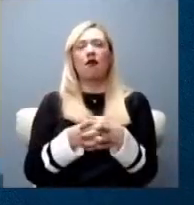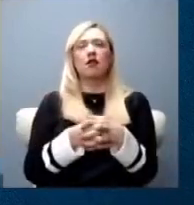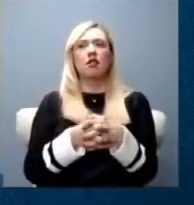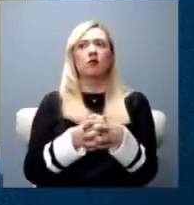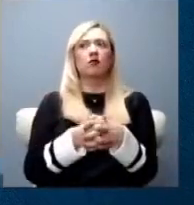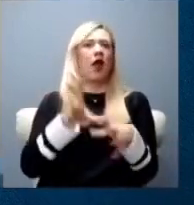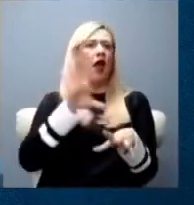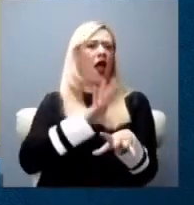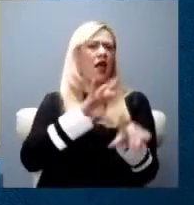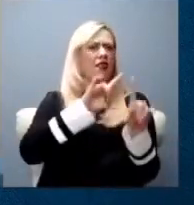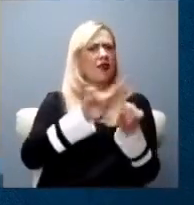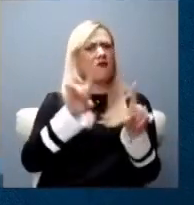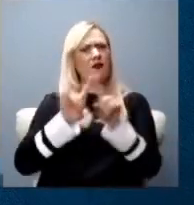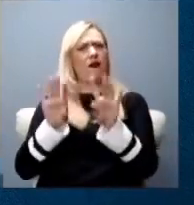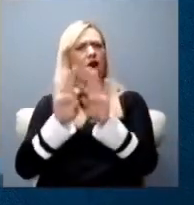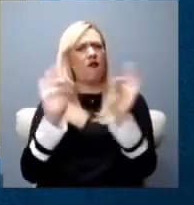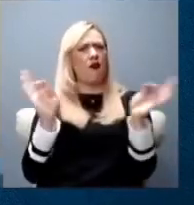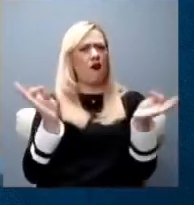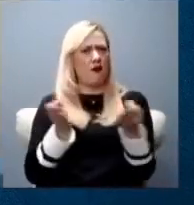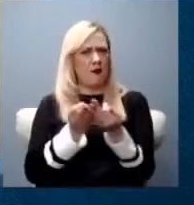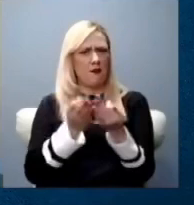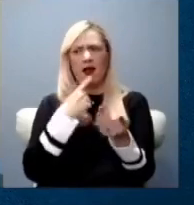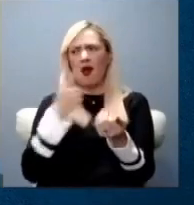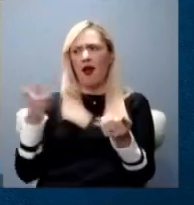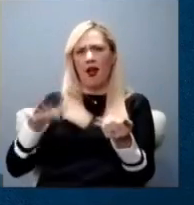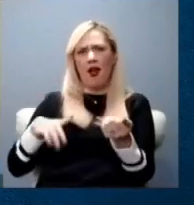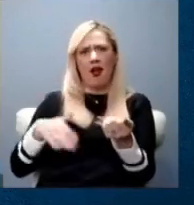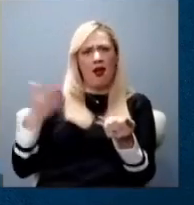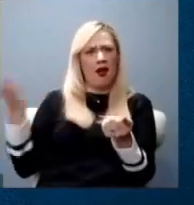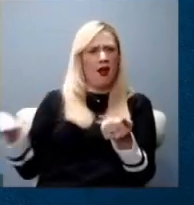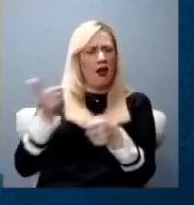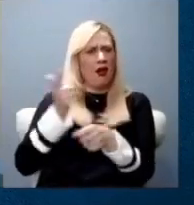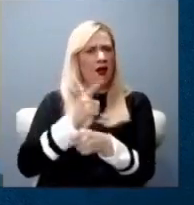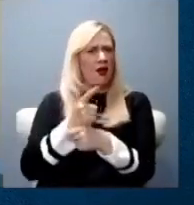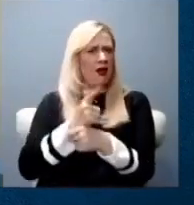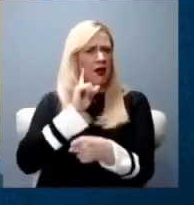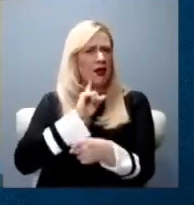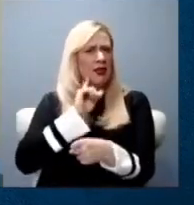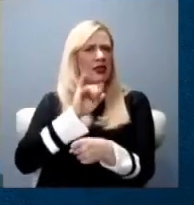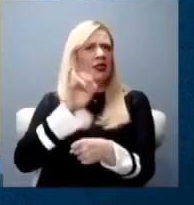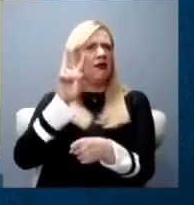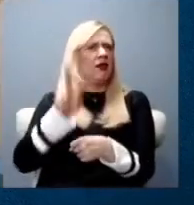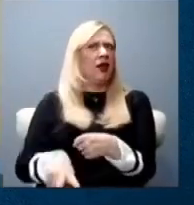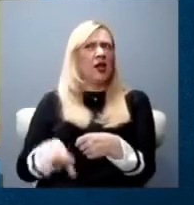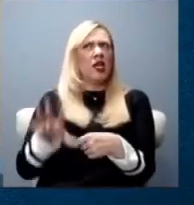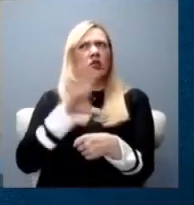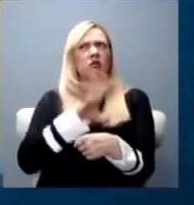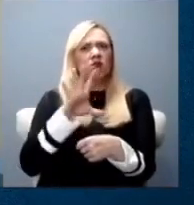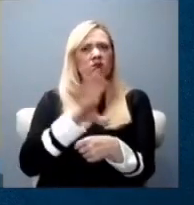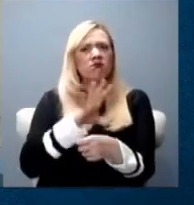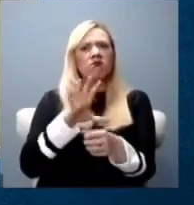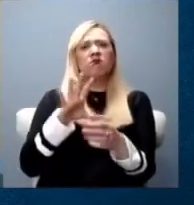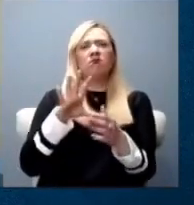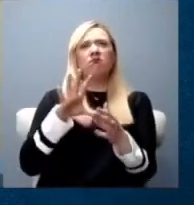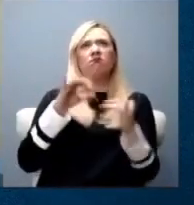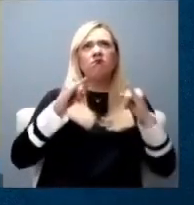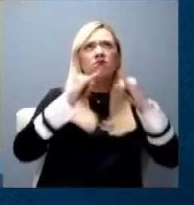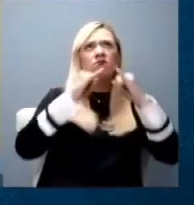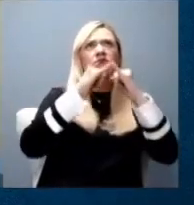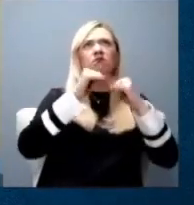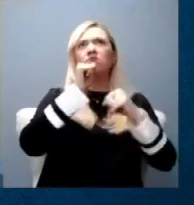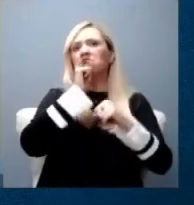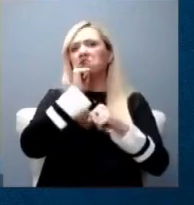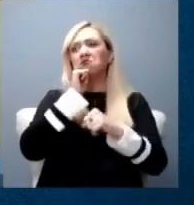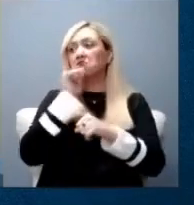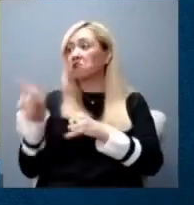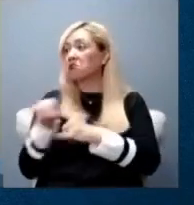hay diferentes mecanismos, como bien decía Marcia, ¿verdad? Para poder acceder. Hay mecanismos donde no hay una decisión final, pero